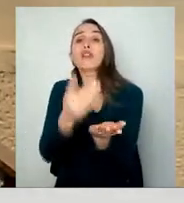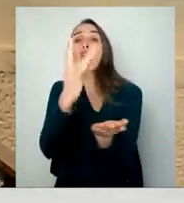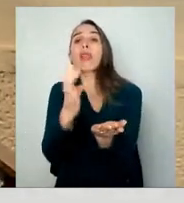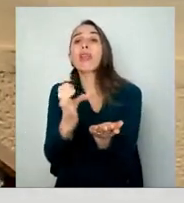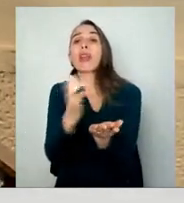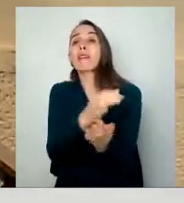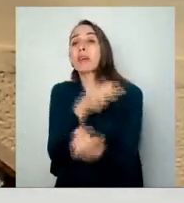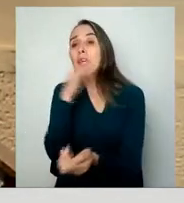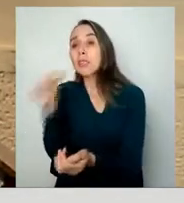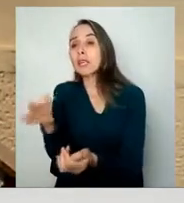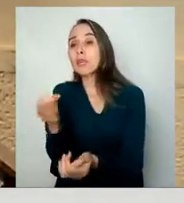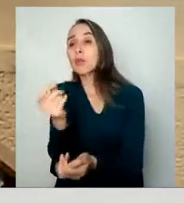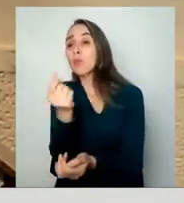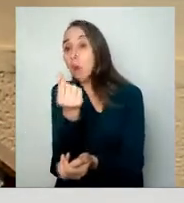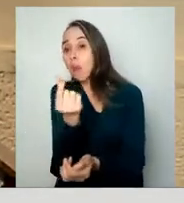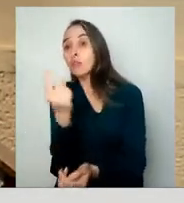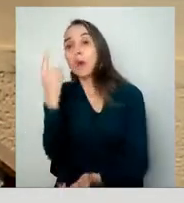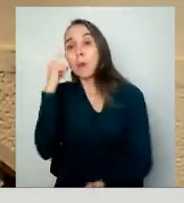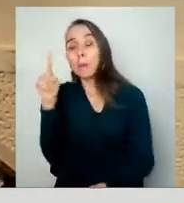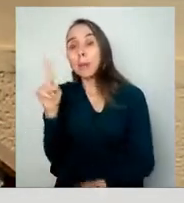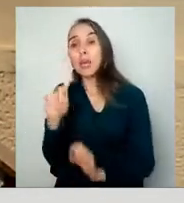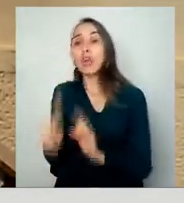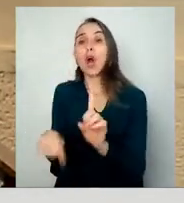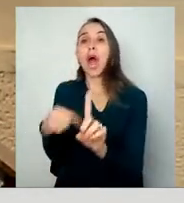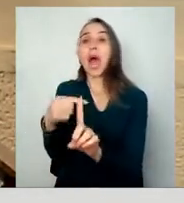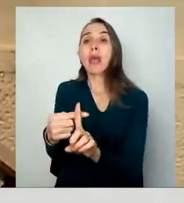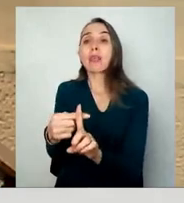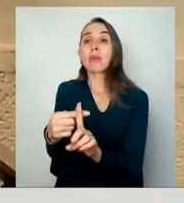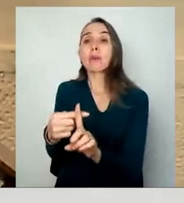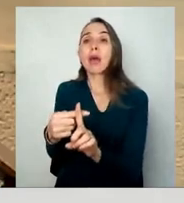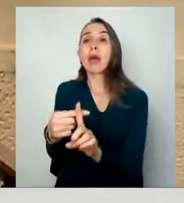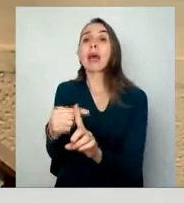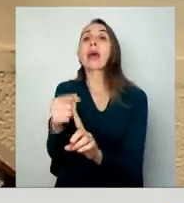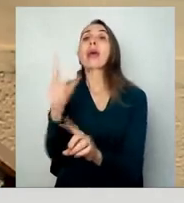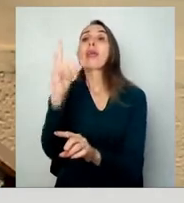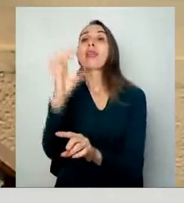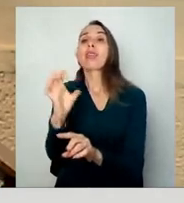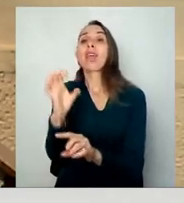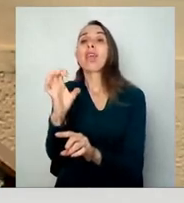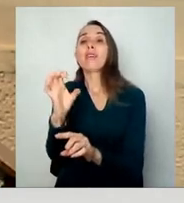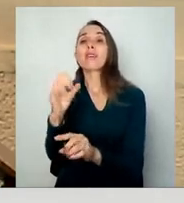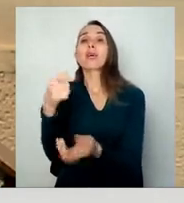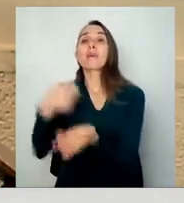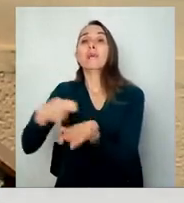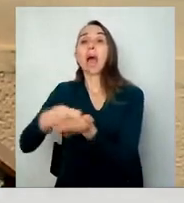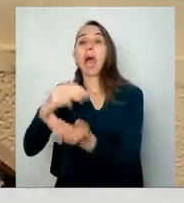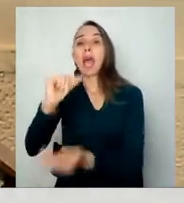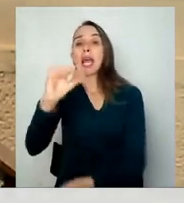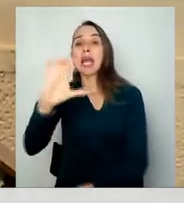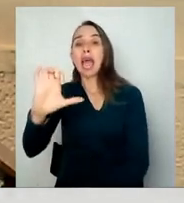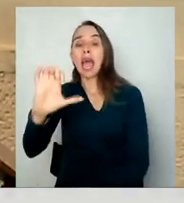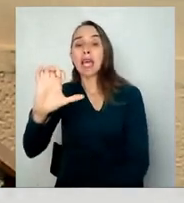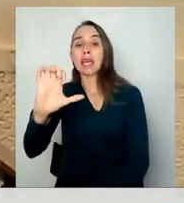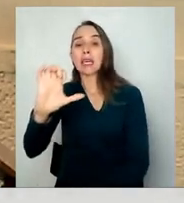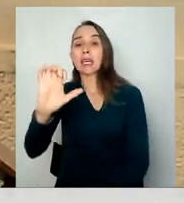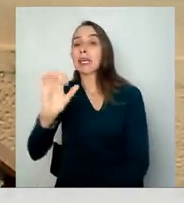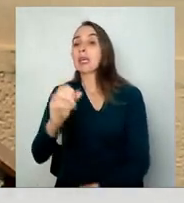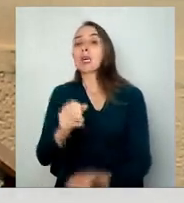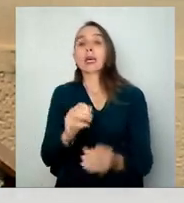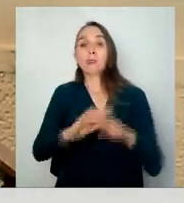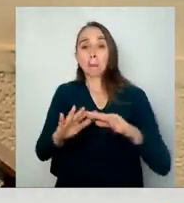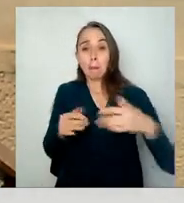tanto Pero además tiene la deuda del Cae por lo tanto no le vamos a entregar el título le quiero contar que